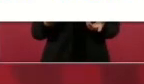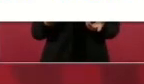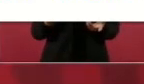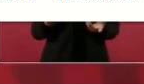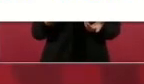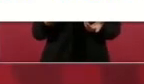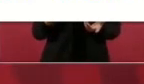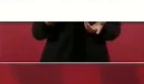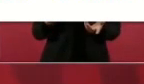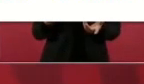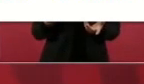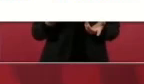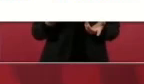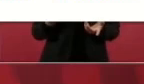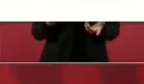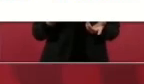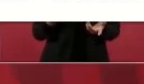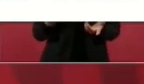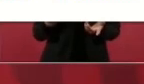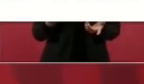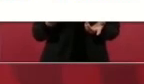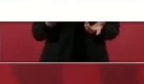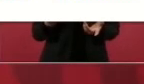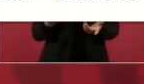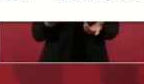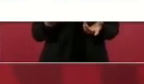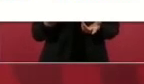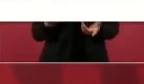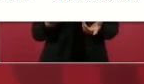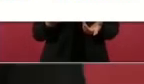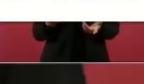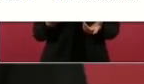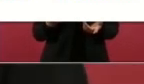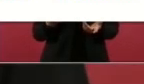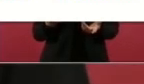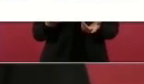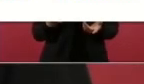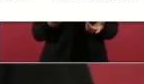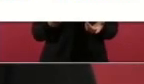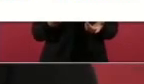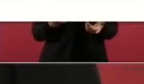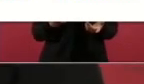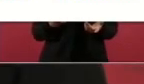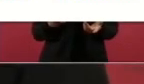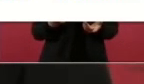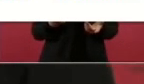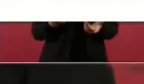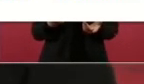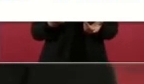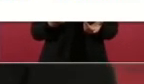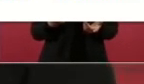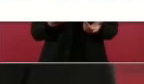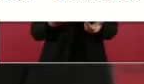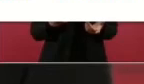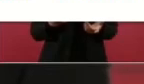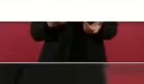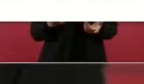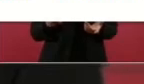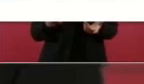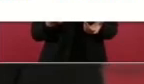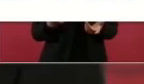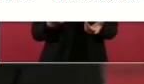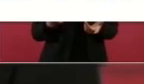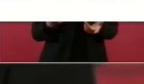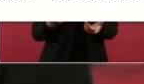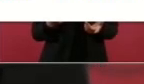a nosotros dijo En una conferencia de prensa en la que minutos antes defendió a Israel Vallarta porque suma